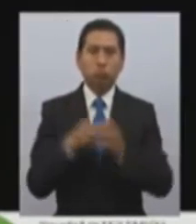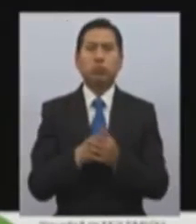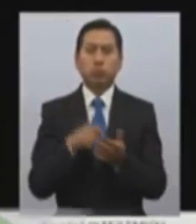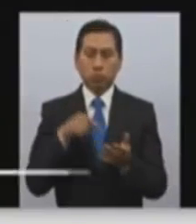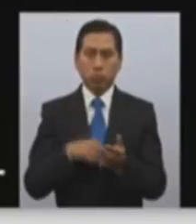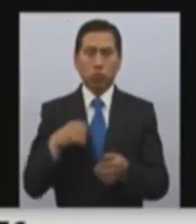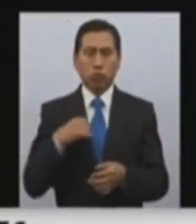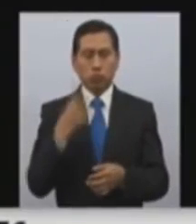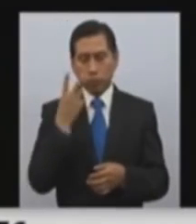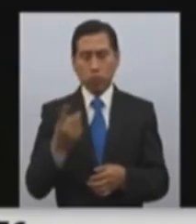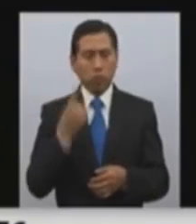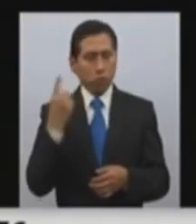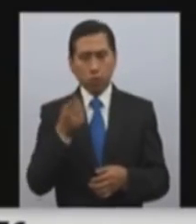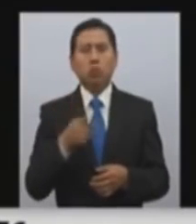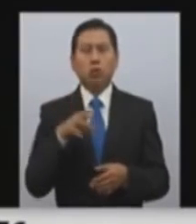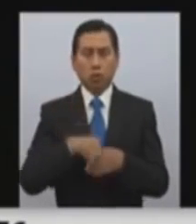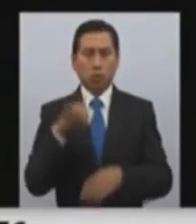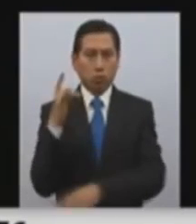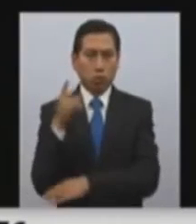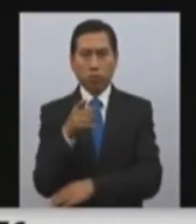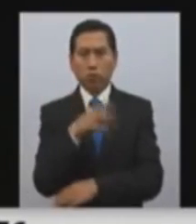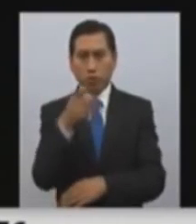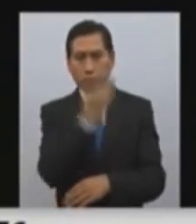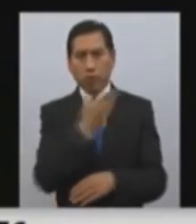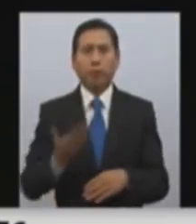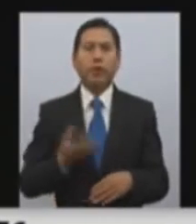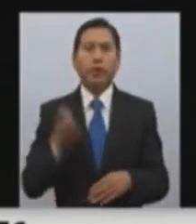Y eso es lo que he visto siempre en Bolivia y en el presidente Evo Morales.